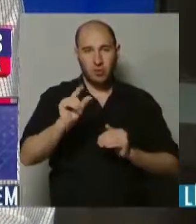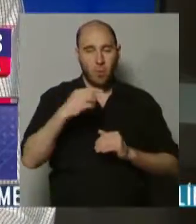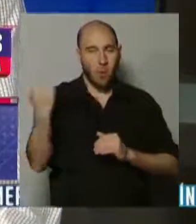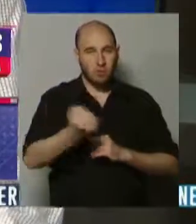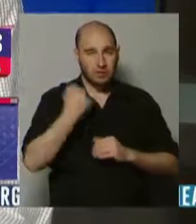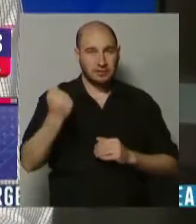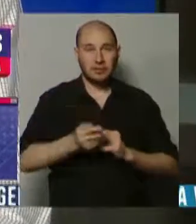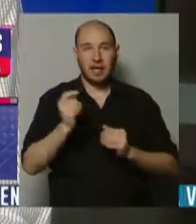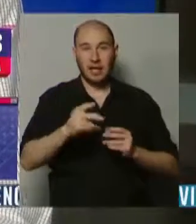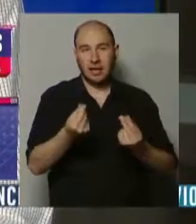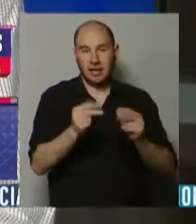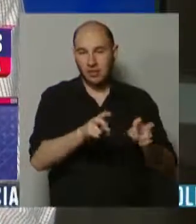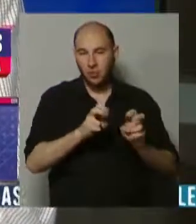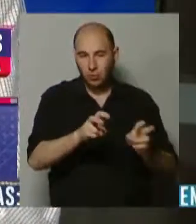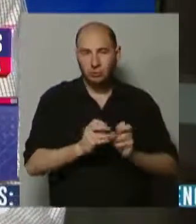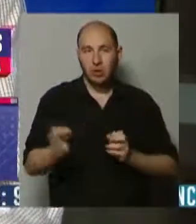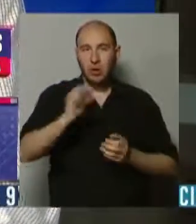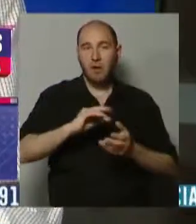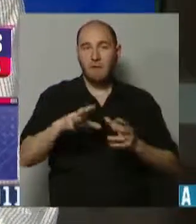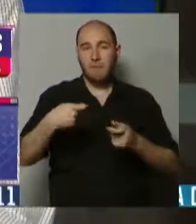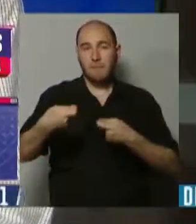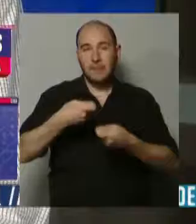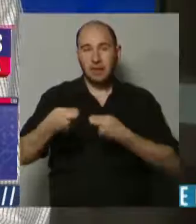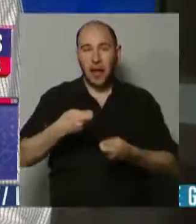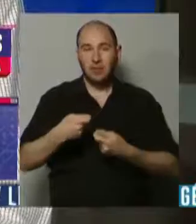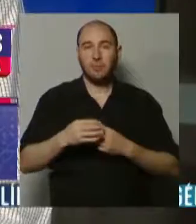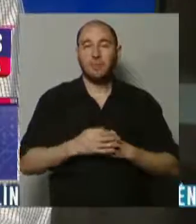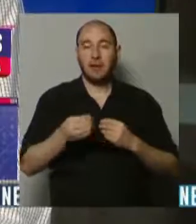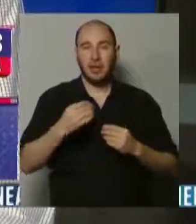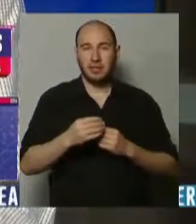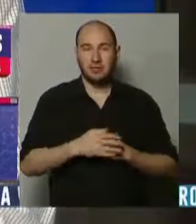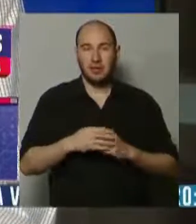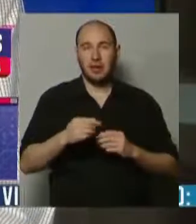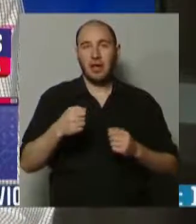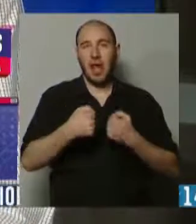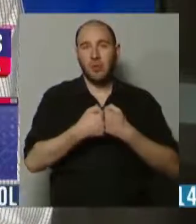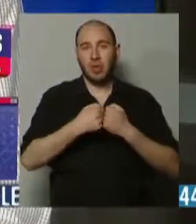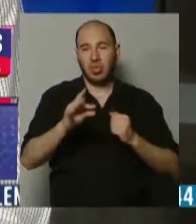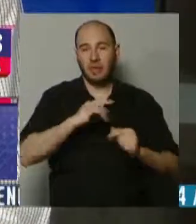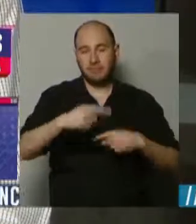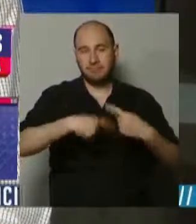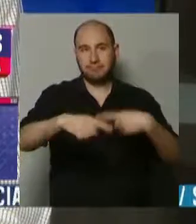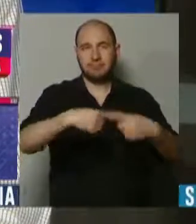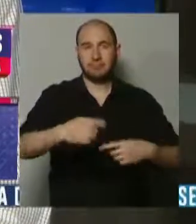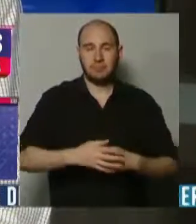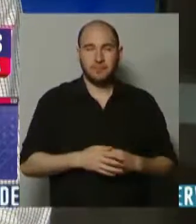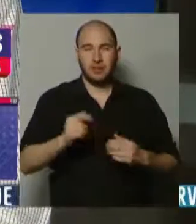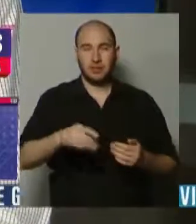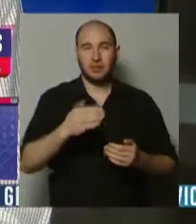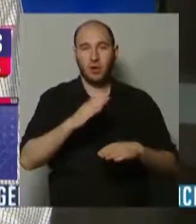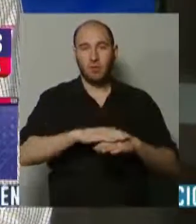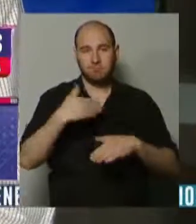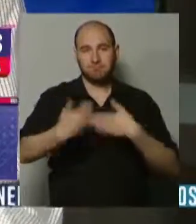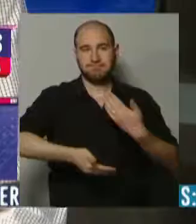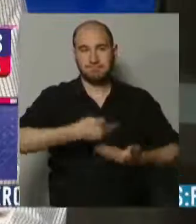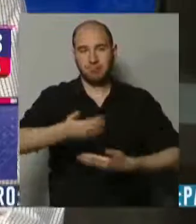Va a tener que generar los recursos o buscar mercados financieros para seguir renegociando deuda y poder hacer frente a estos